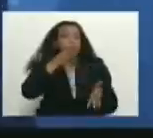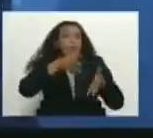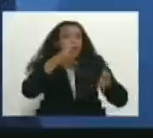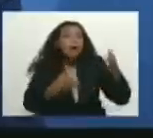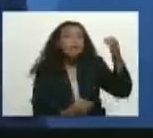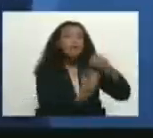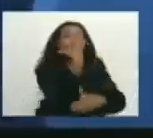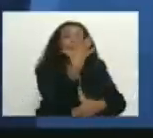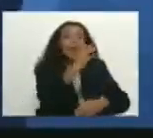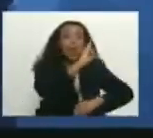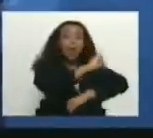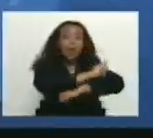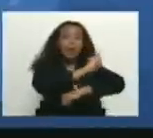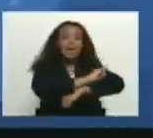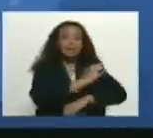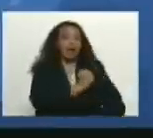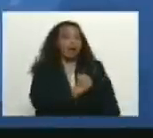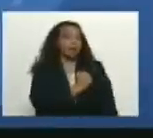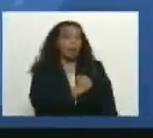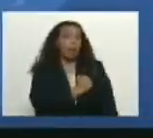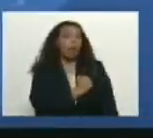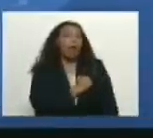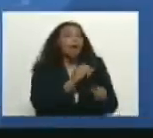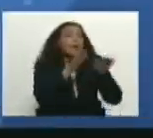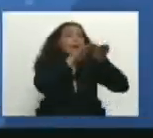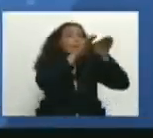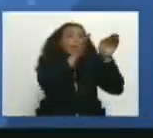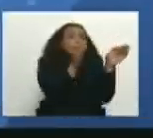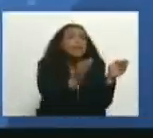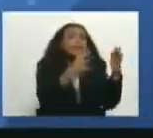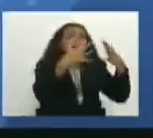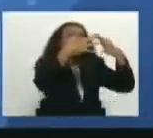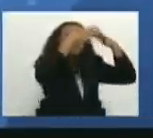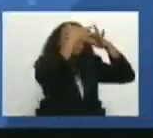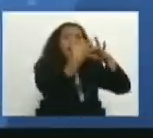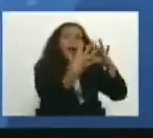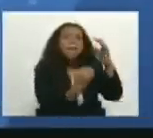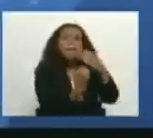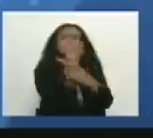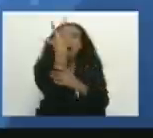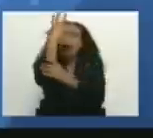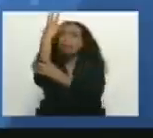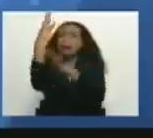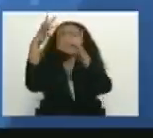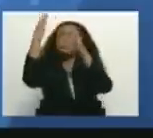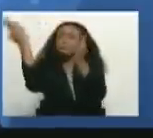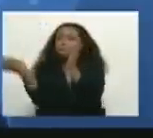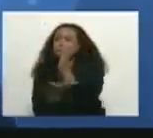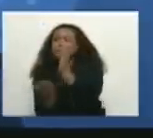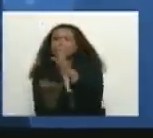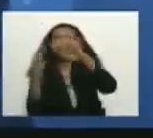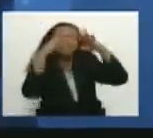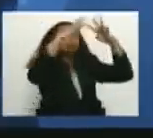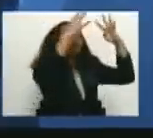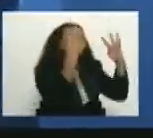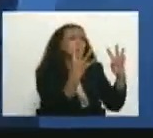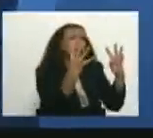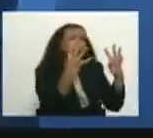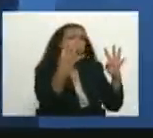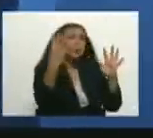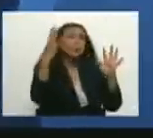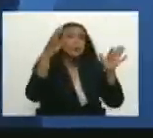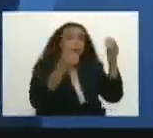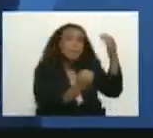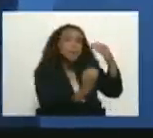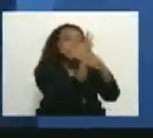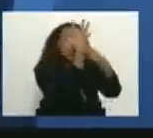fundaron esa, no era una capilla, era una ermita de palma y palmeras bajo la sombra de un